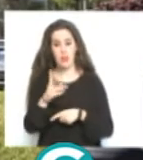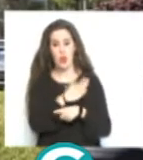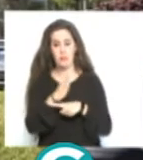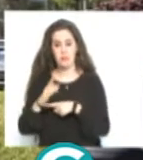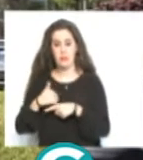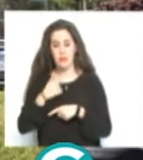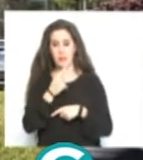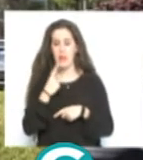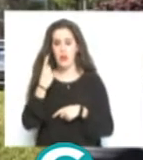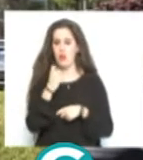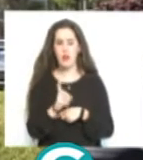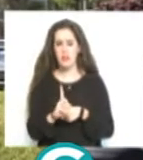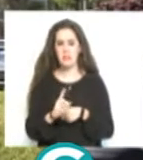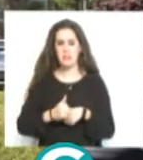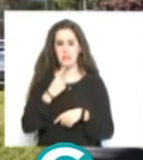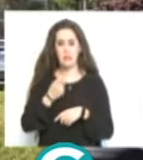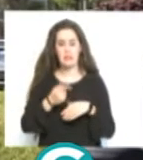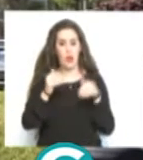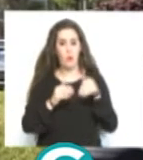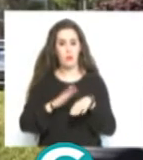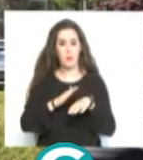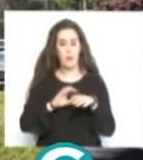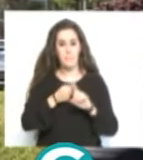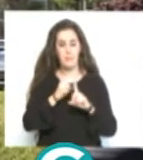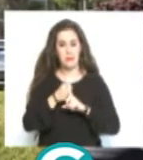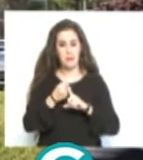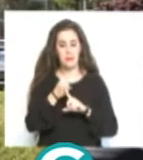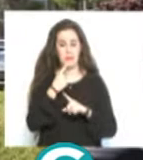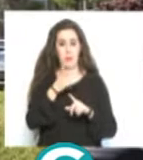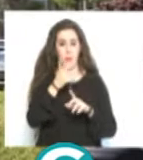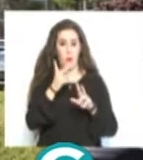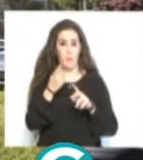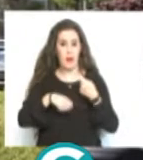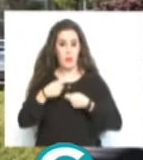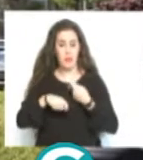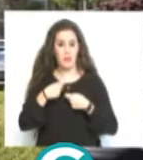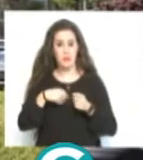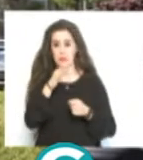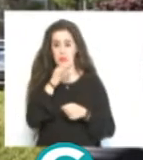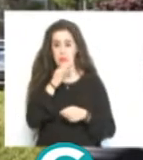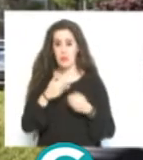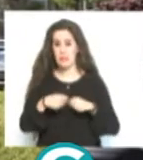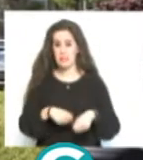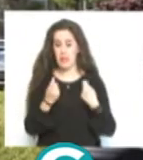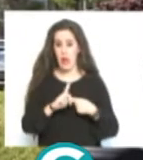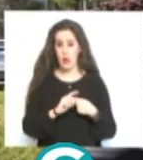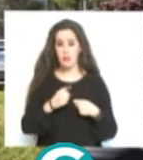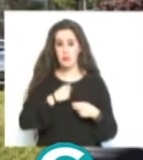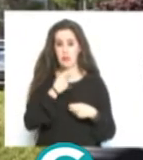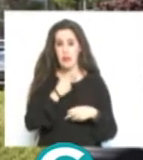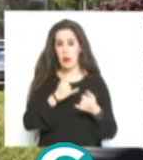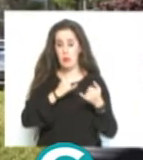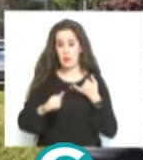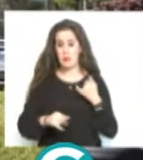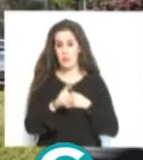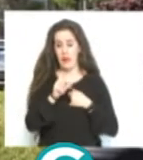señalan que no es necesaria esta convocatoria para presionar ante una negociación que aún no está rota. Sin embargo, la última palabra